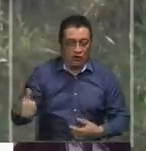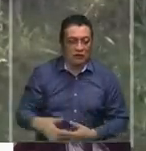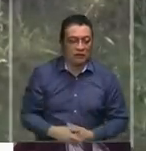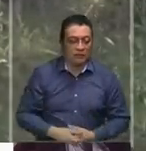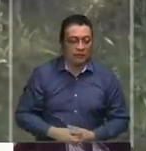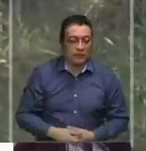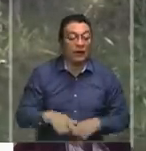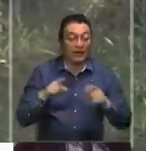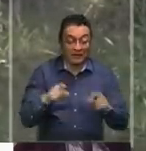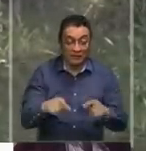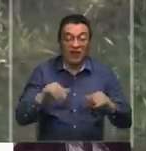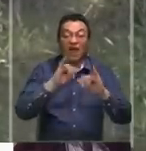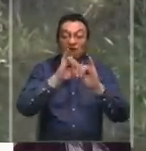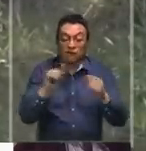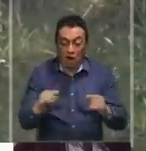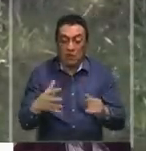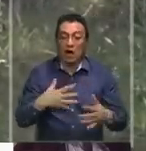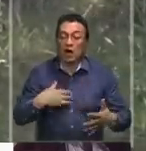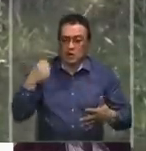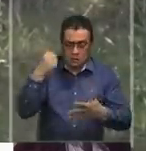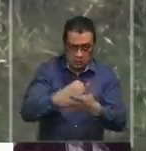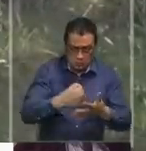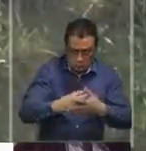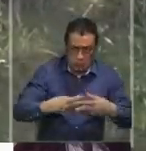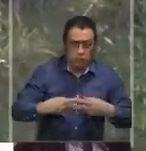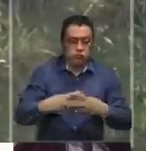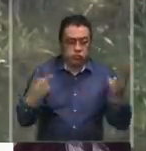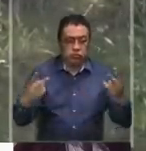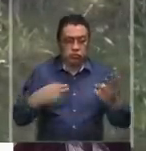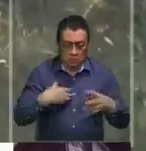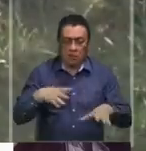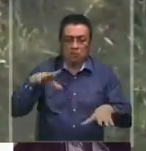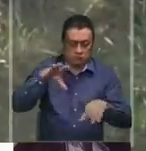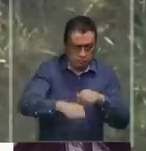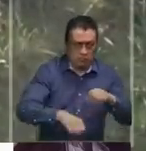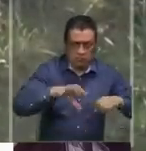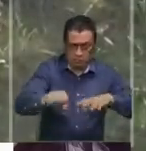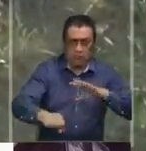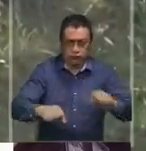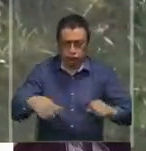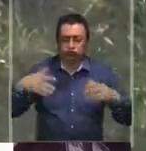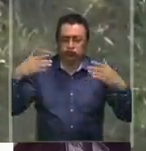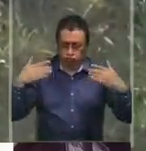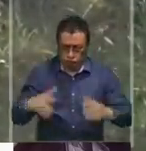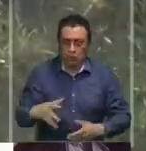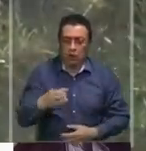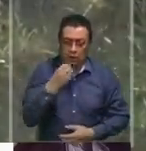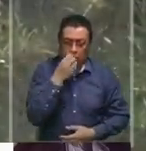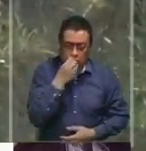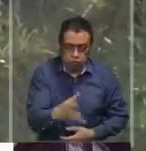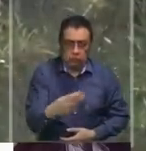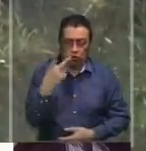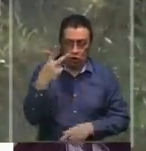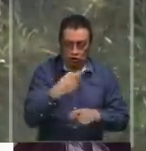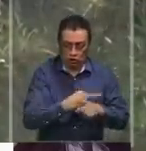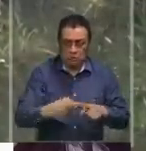Y la forma nuestra de reivindicarlo, obviamente, es a través del sabotaje, como ha quedado de manifiesto en estas últimas